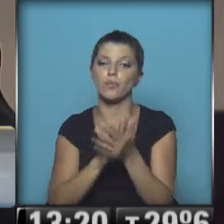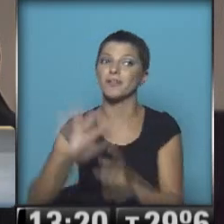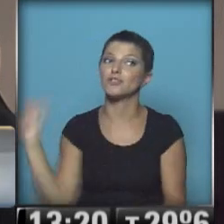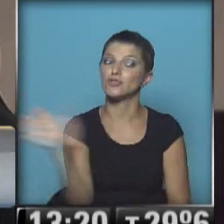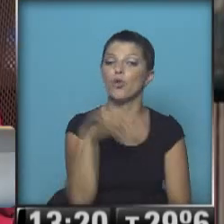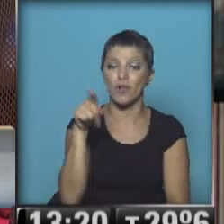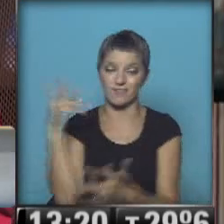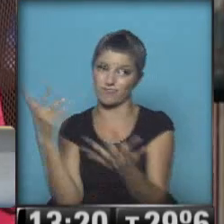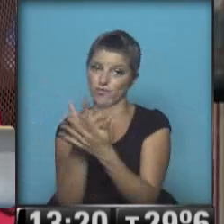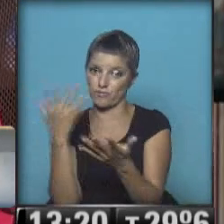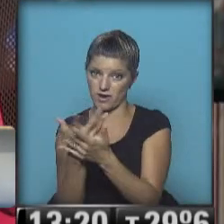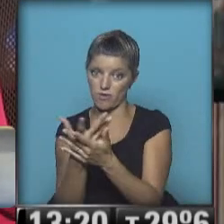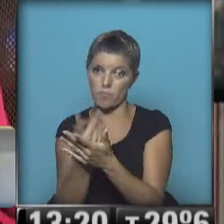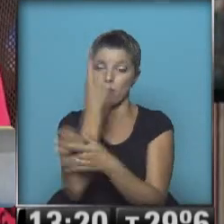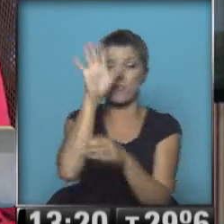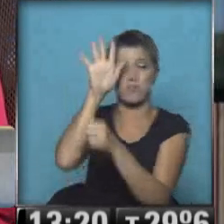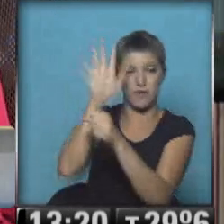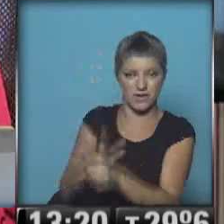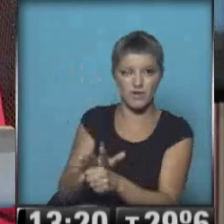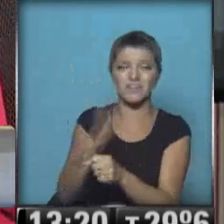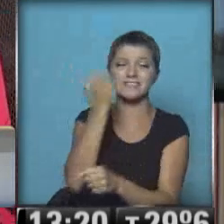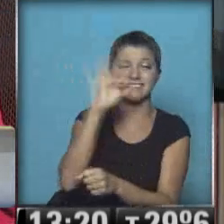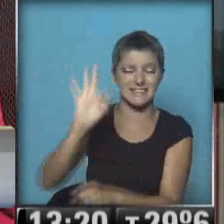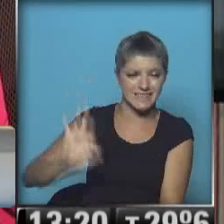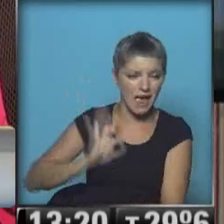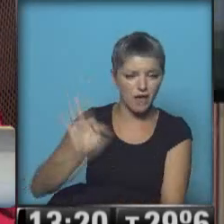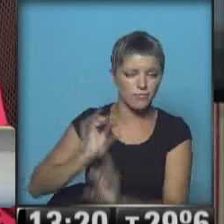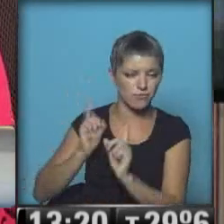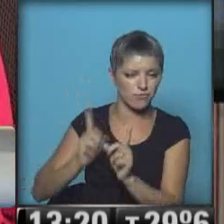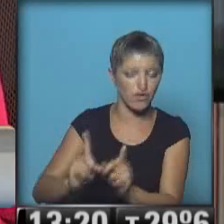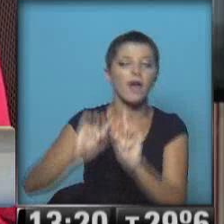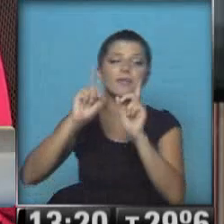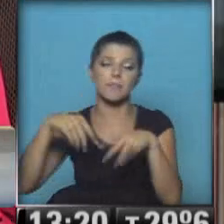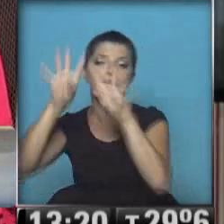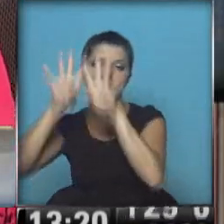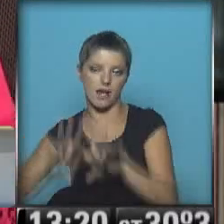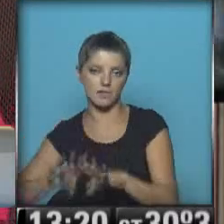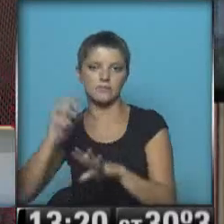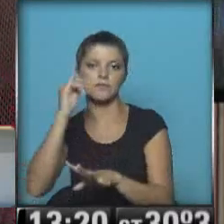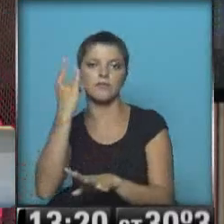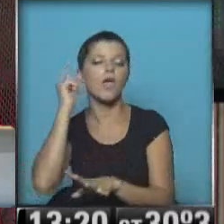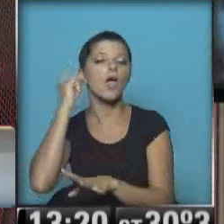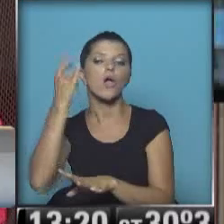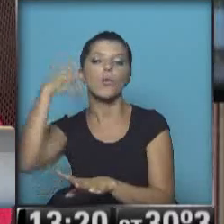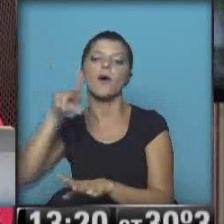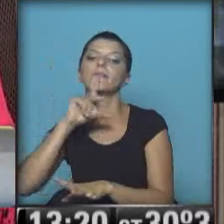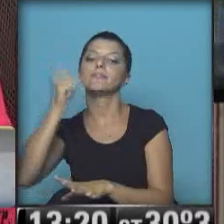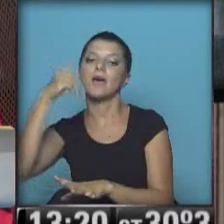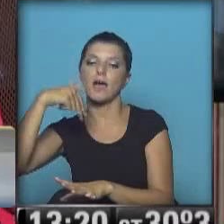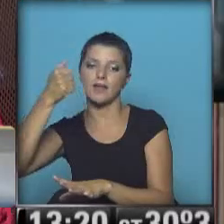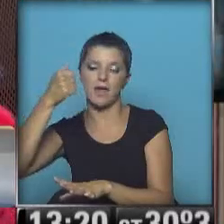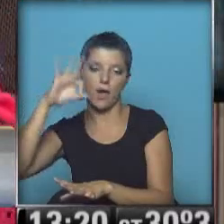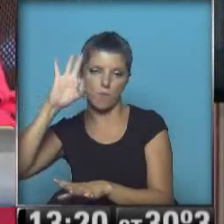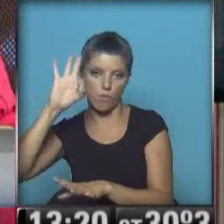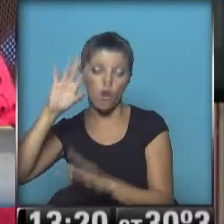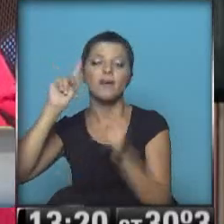sufrieron a propósito de un bloqueo que lleva 60 años a propósito de guantánamo que es territorio cubano y deben devolver en fin hay